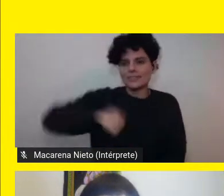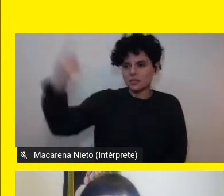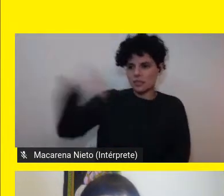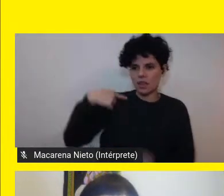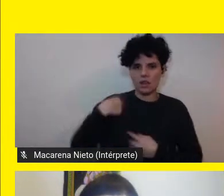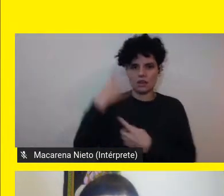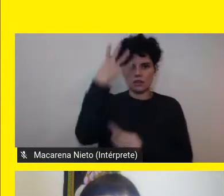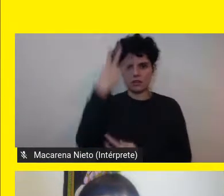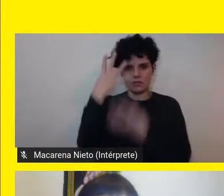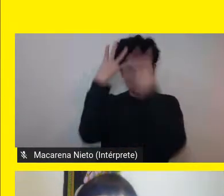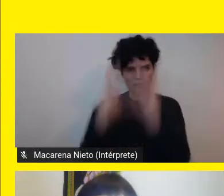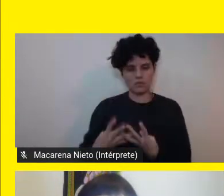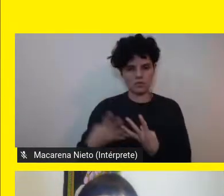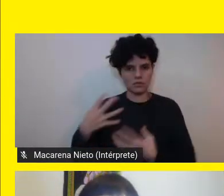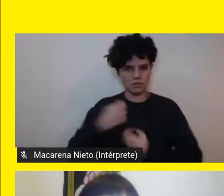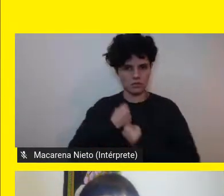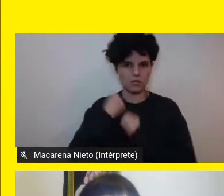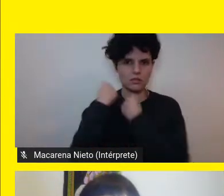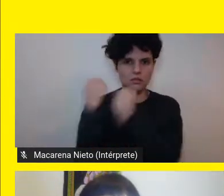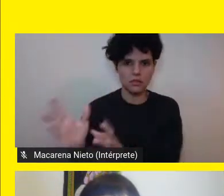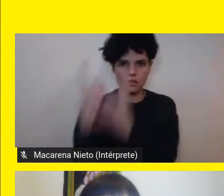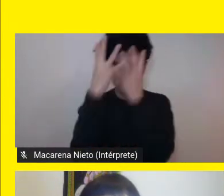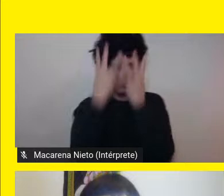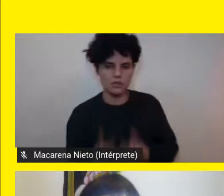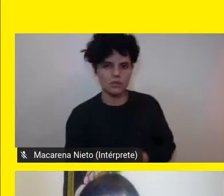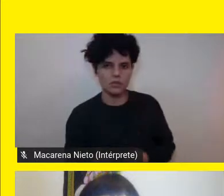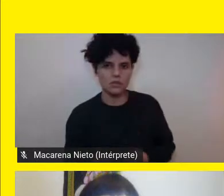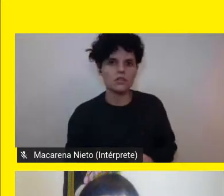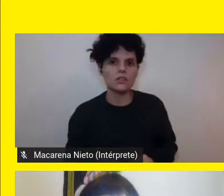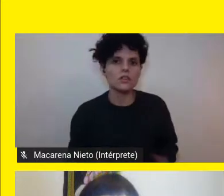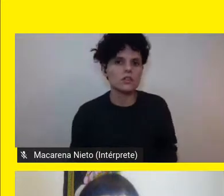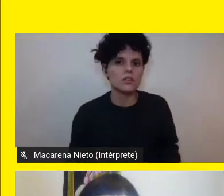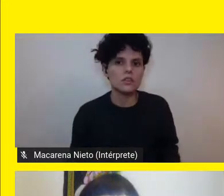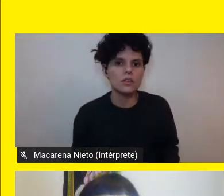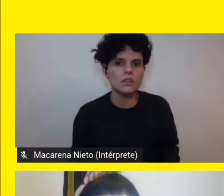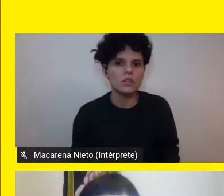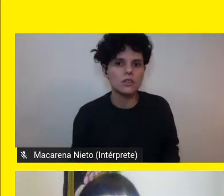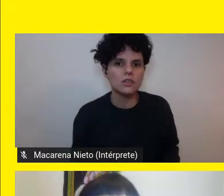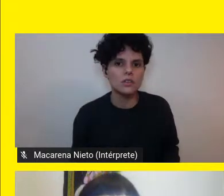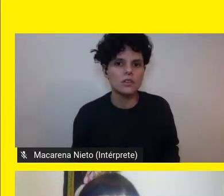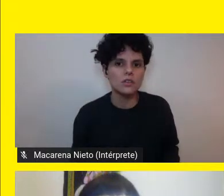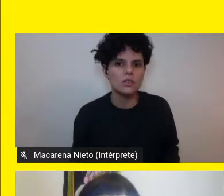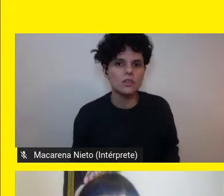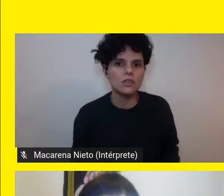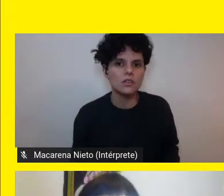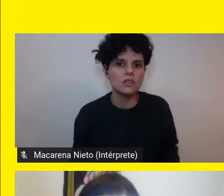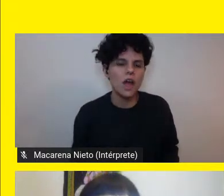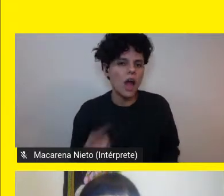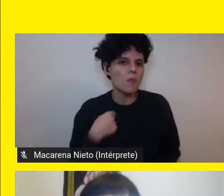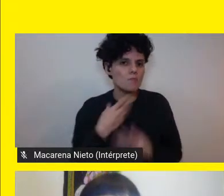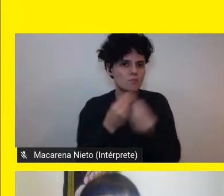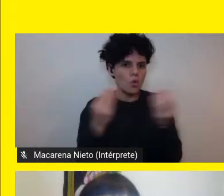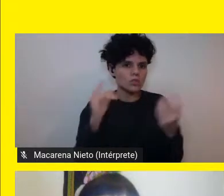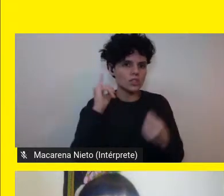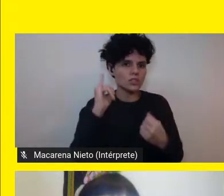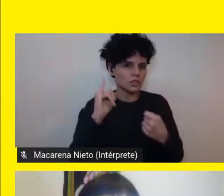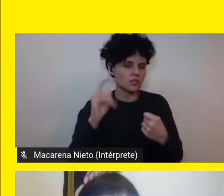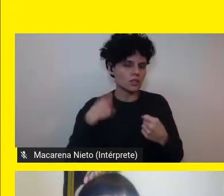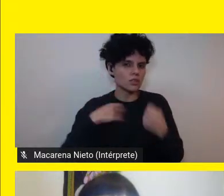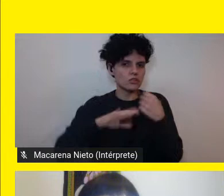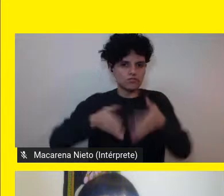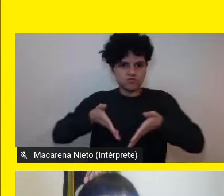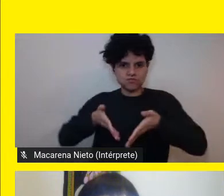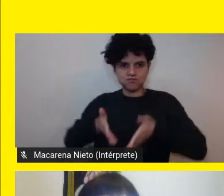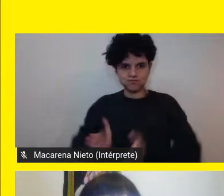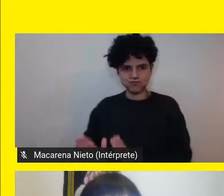que también Aide lo ha dicho varias veces, ella no tiene constancia de que su hijo haya sido asesinado. Sin embargo, las